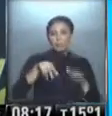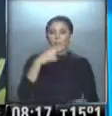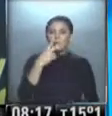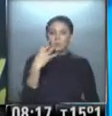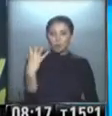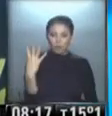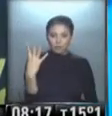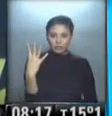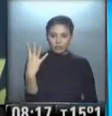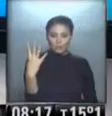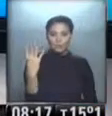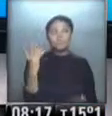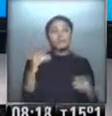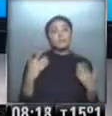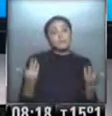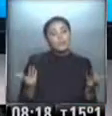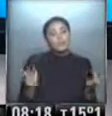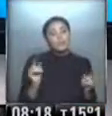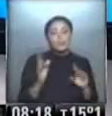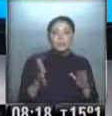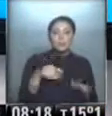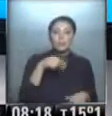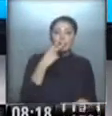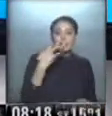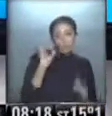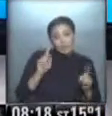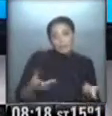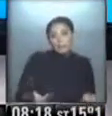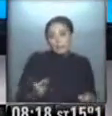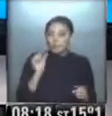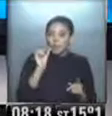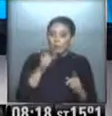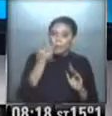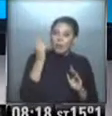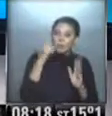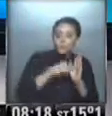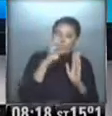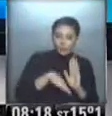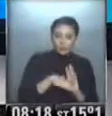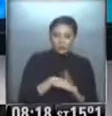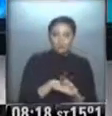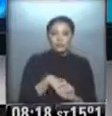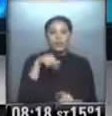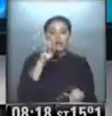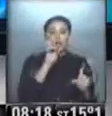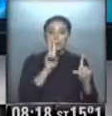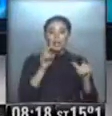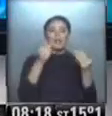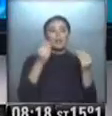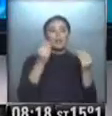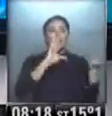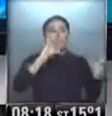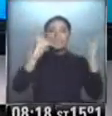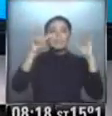los 24 grados y podría ser próximo a los 25 también, gradito más, gradito menos. Y vamos a ver qué es lo que nos trae el